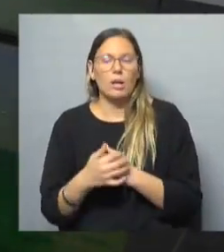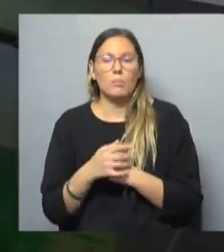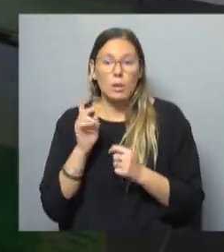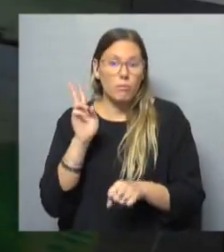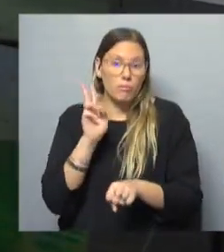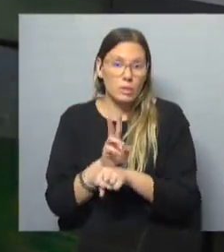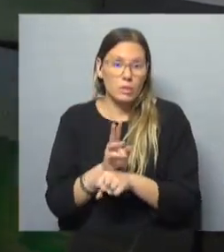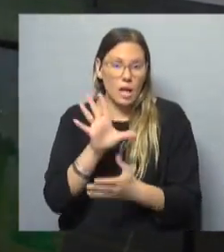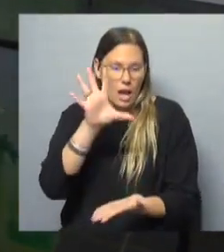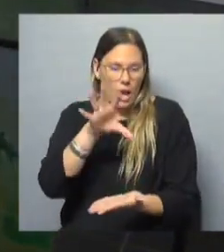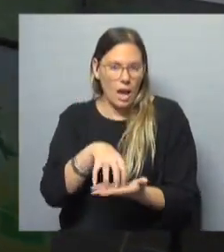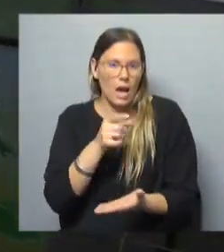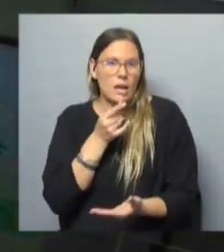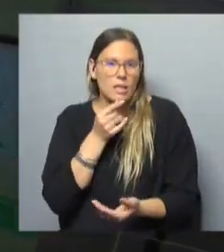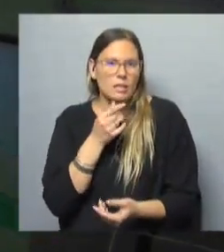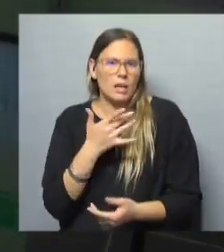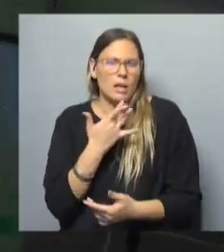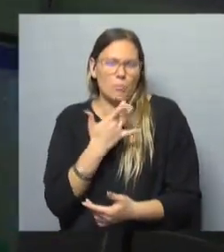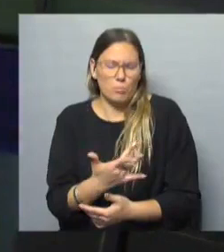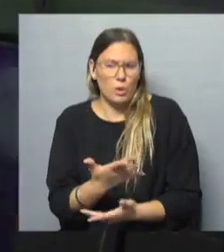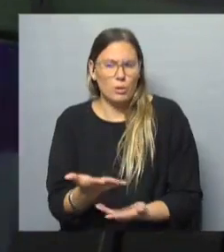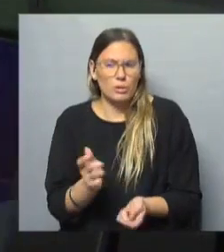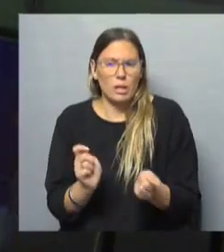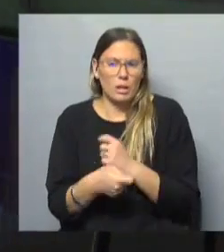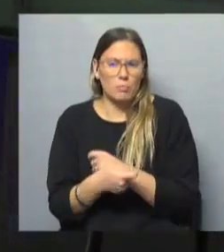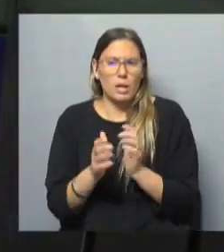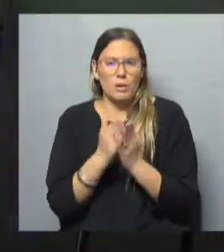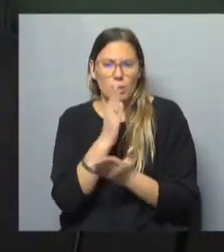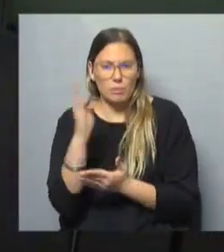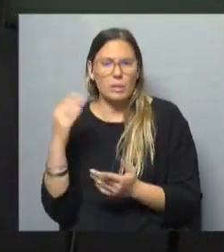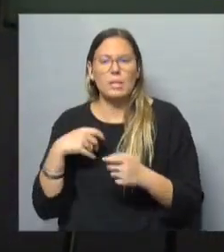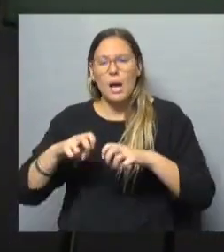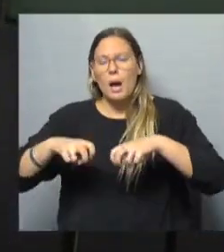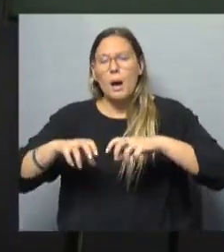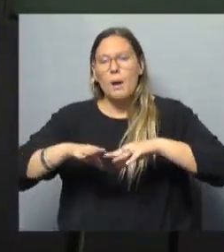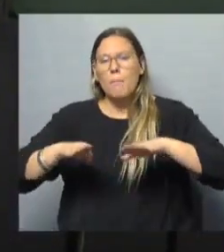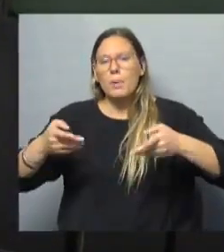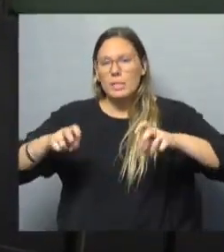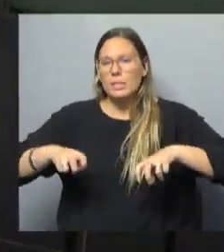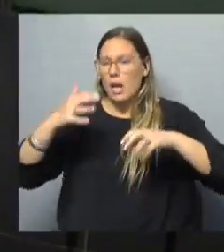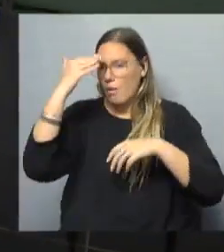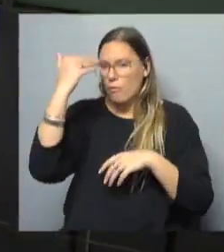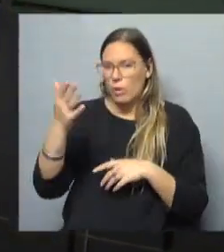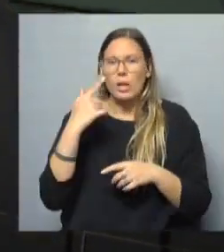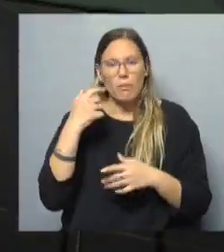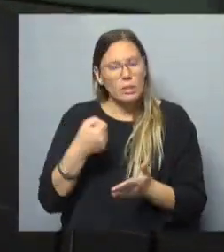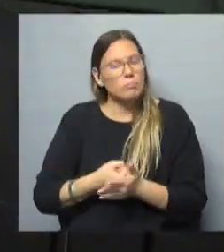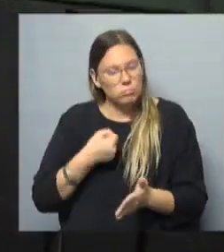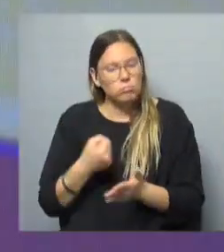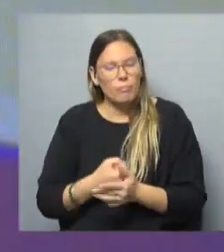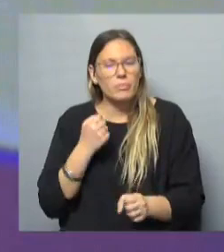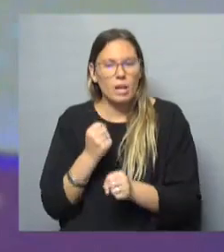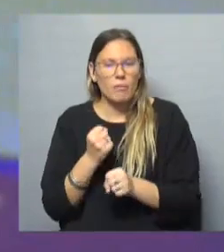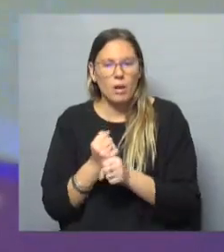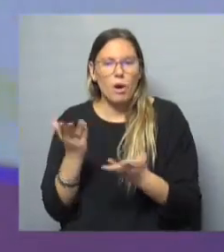visitarlo, sí. Que esa garita, sí. La convirtieron en una librería, las mesitas afuera. Pusieron mucha garra. Y ahora, vale la pena. Ahora